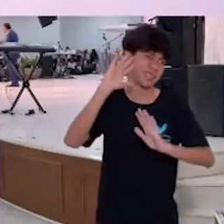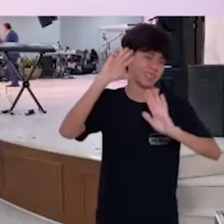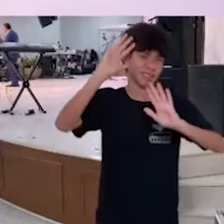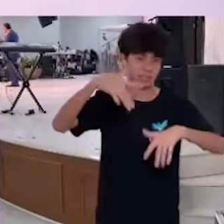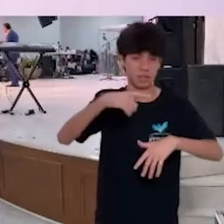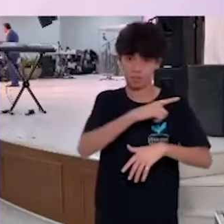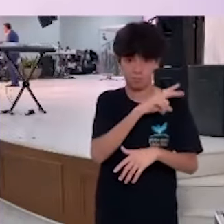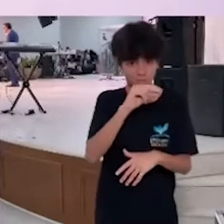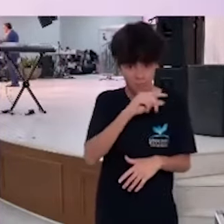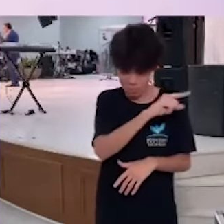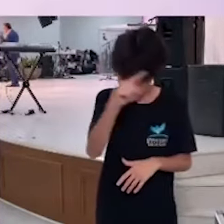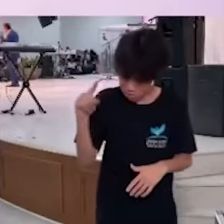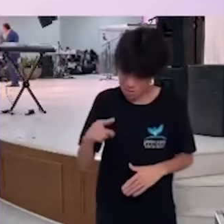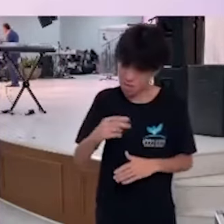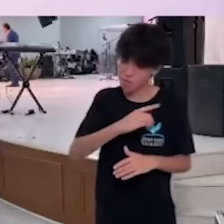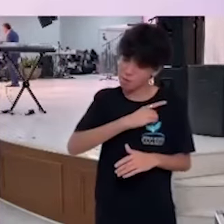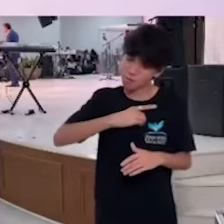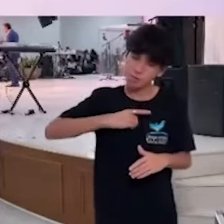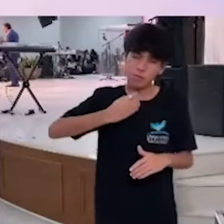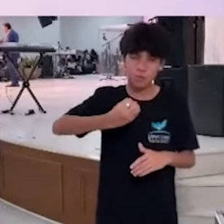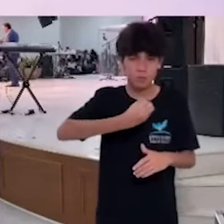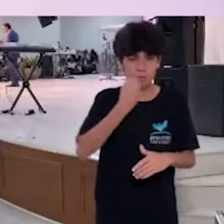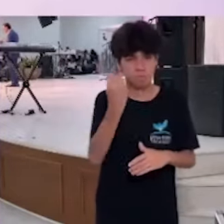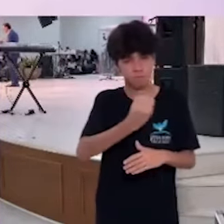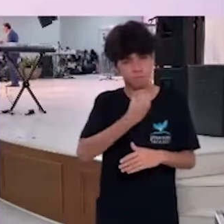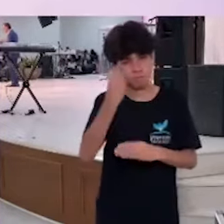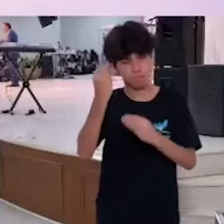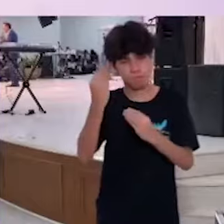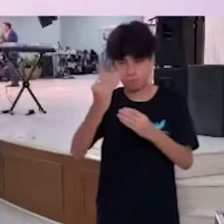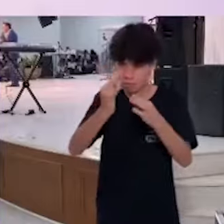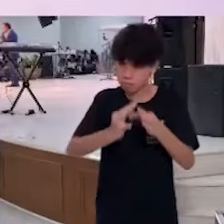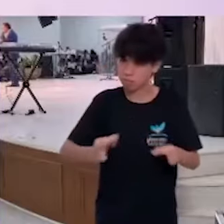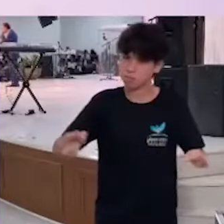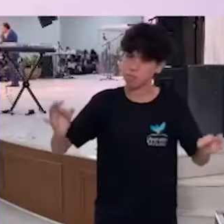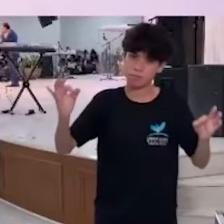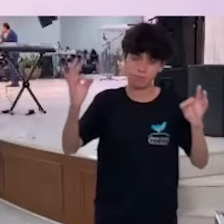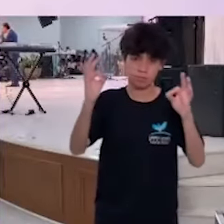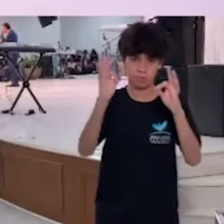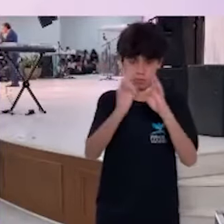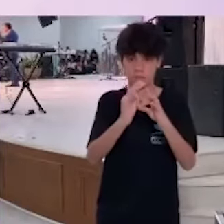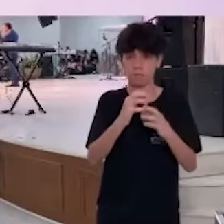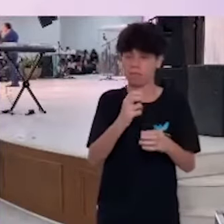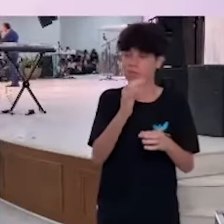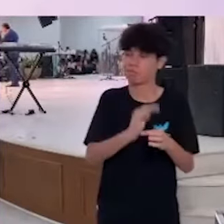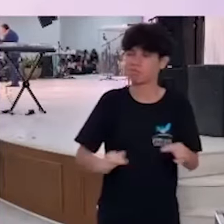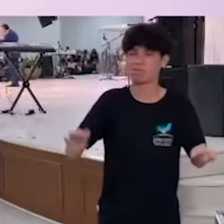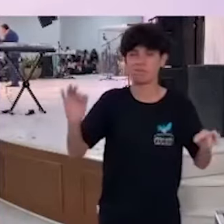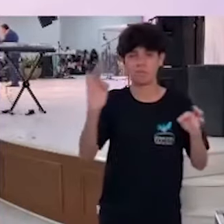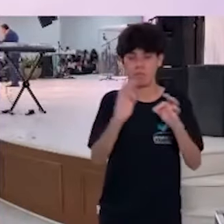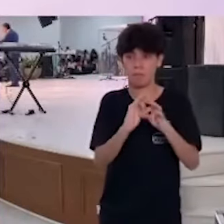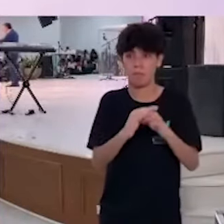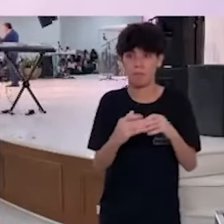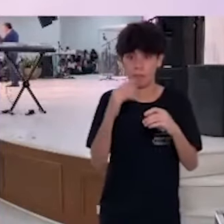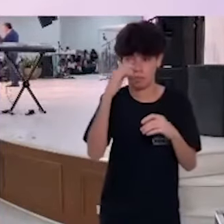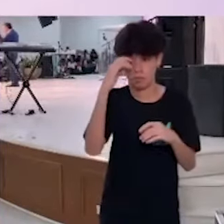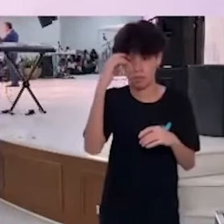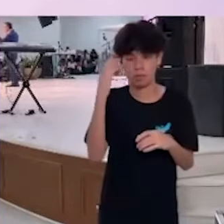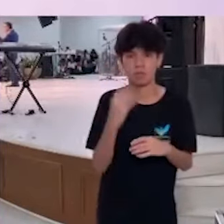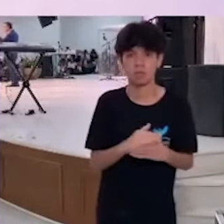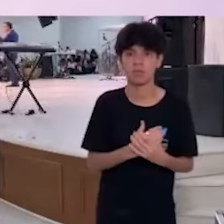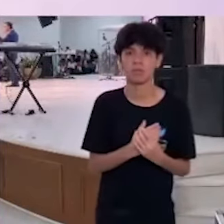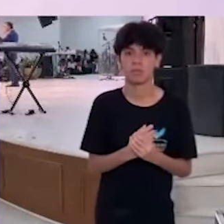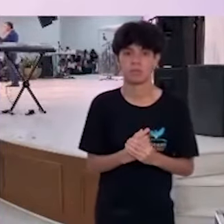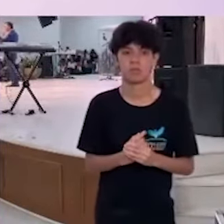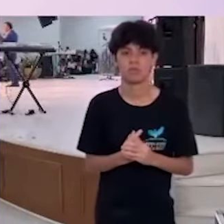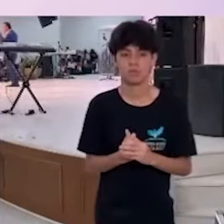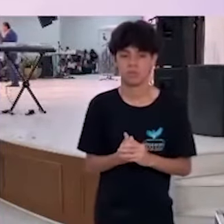hombres de oración. A todo, hermano, todo aquello que, por eso es que esto es importante, a todo aquello que represente